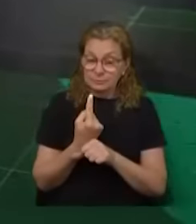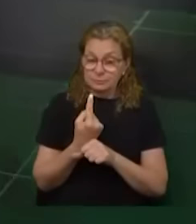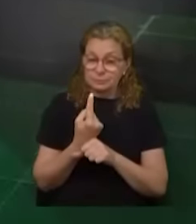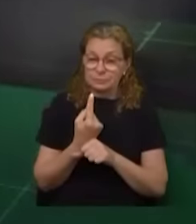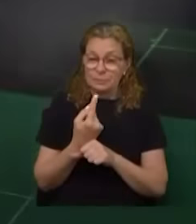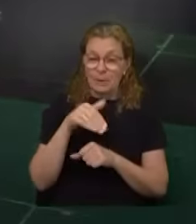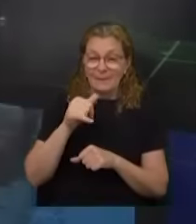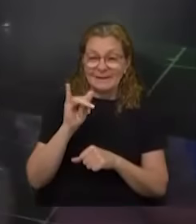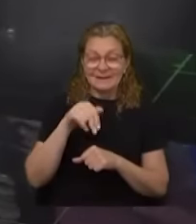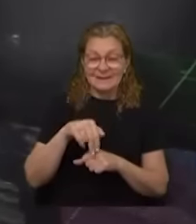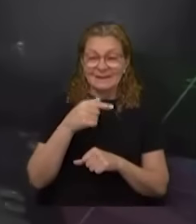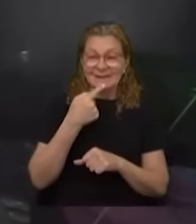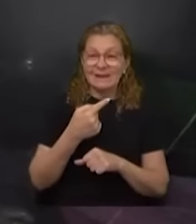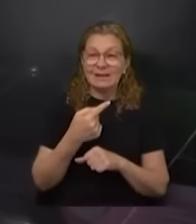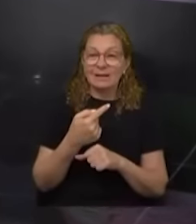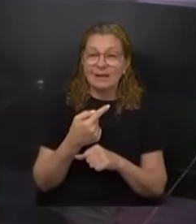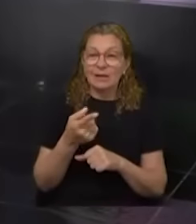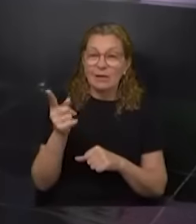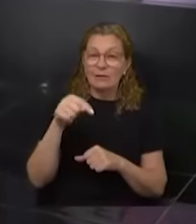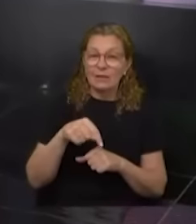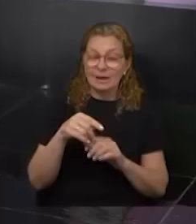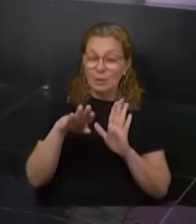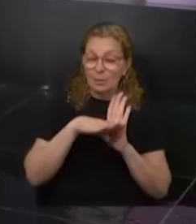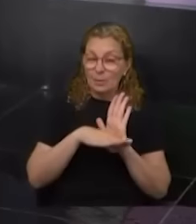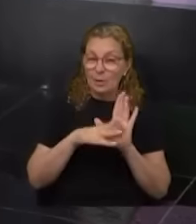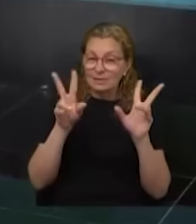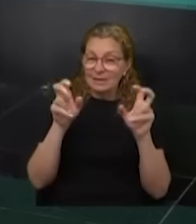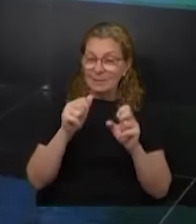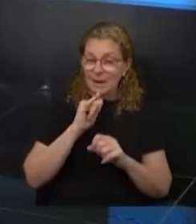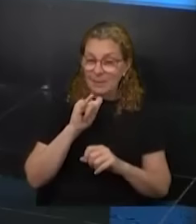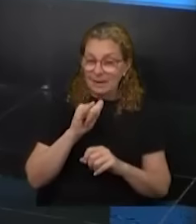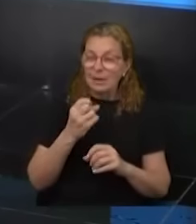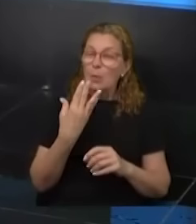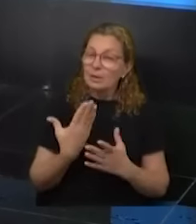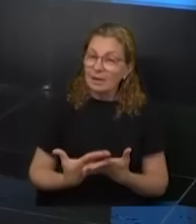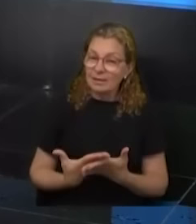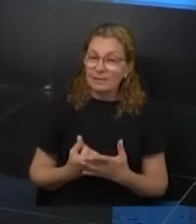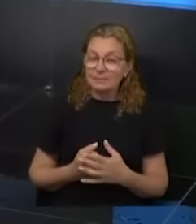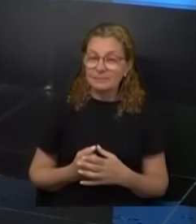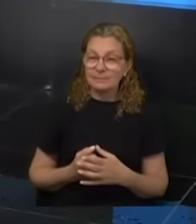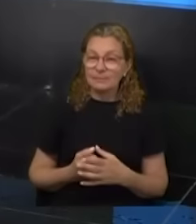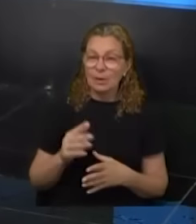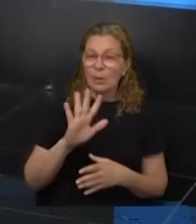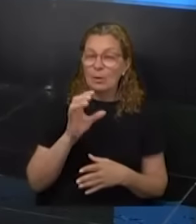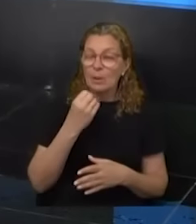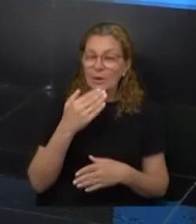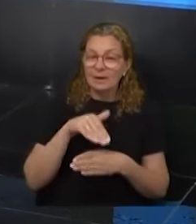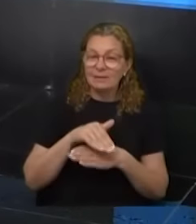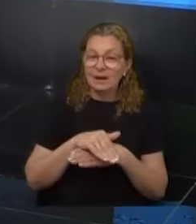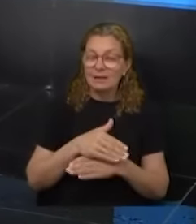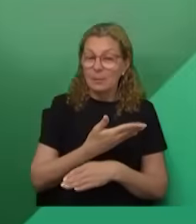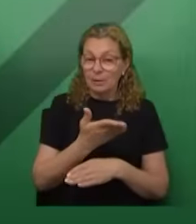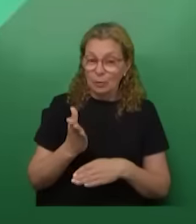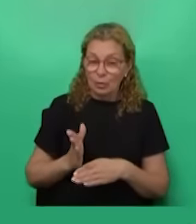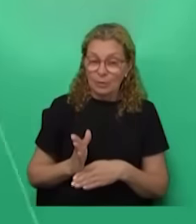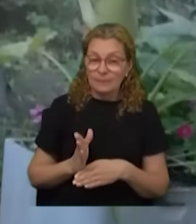con Martín Duarte En primer término que justamente viene con esa agenda Cómo te va Martín Martín Natalia Buenas tardes para todos y